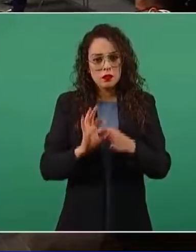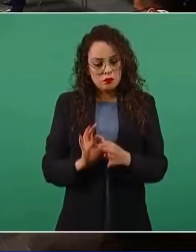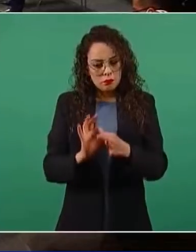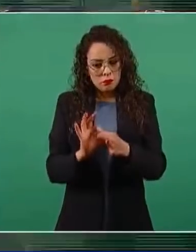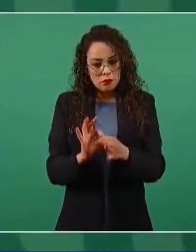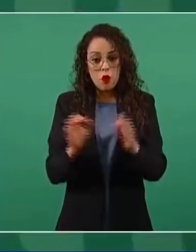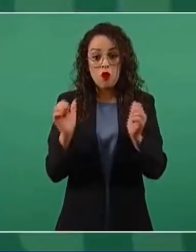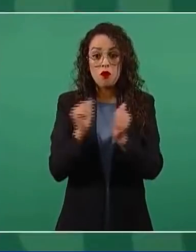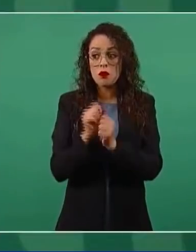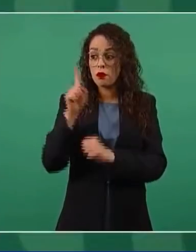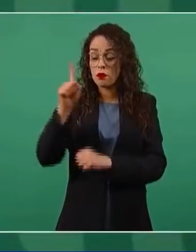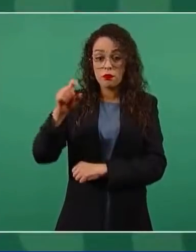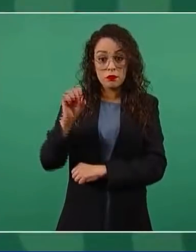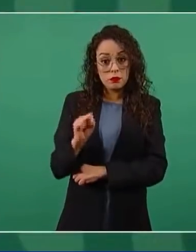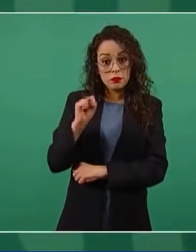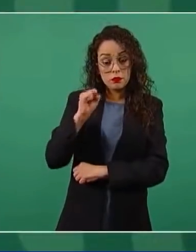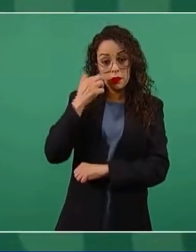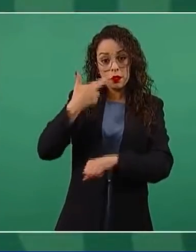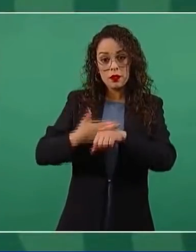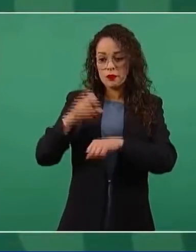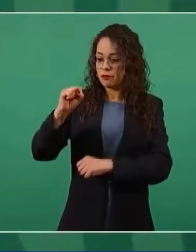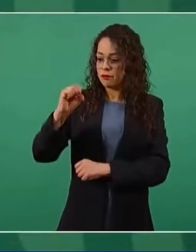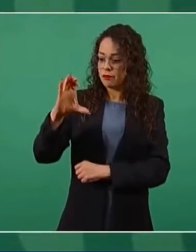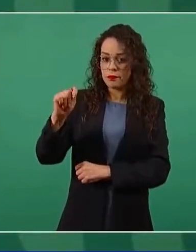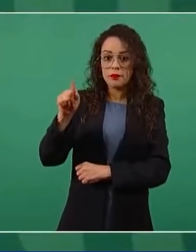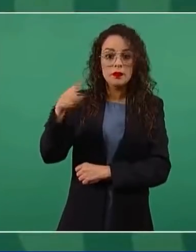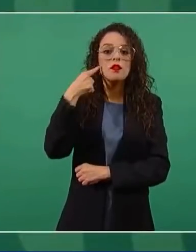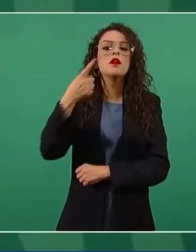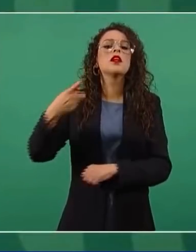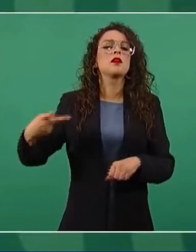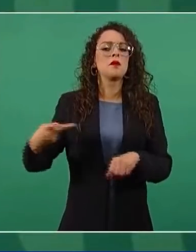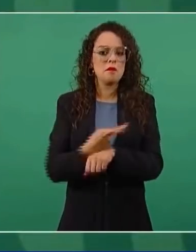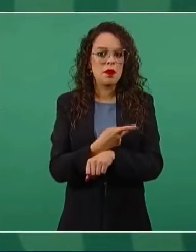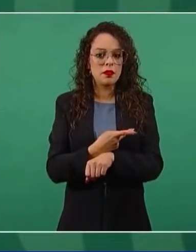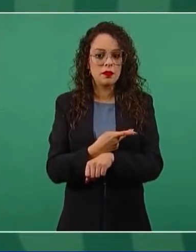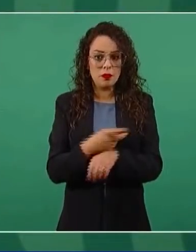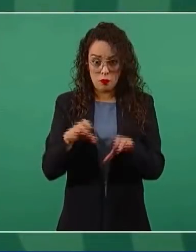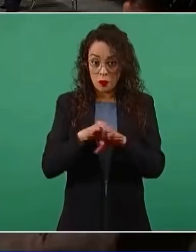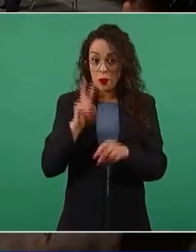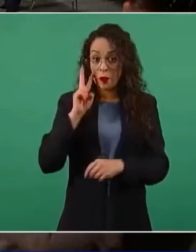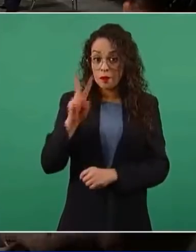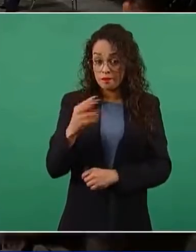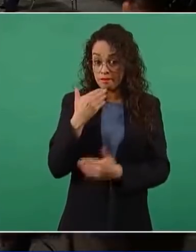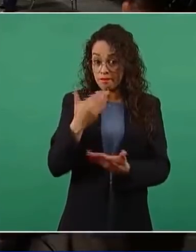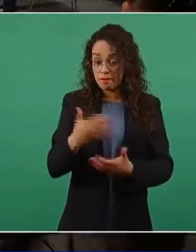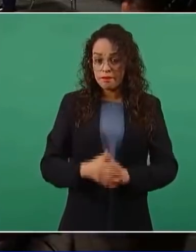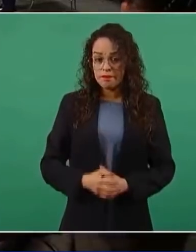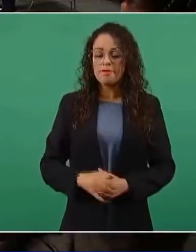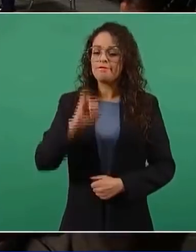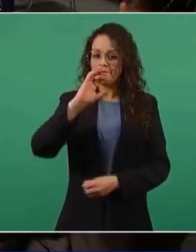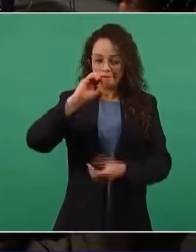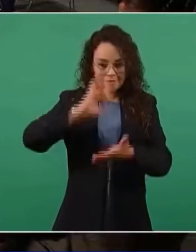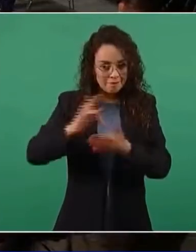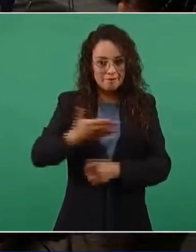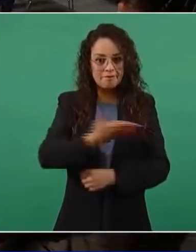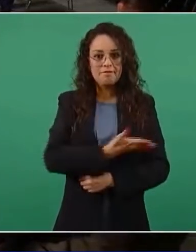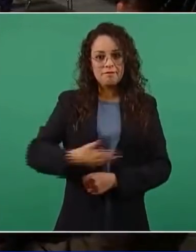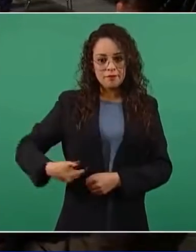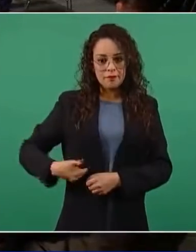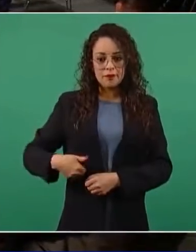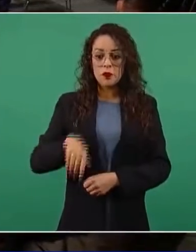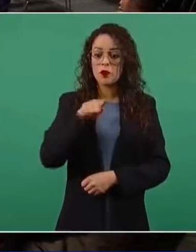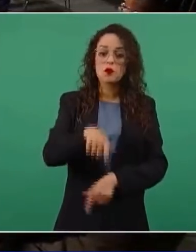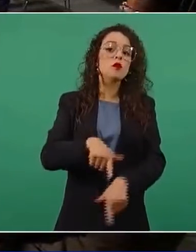de Comunicaciones y Transportes y se vea este asunto, si te parece. Sí, muchas gracias, presidente. ¿Sigue usted entonces